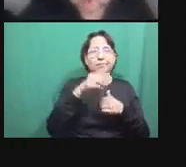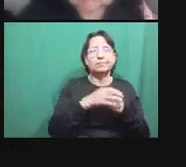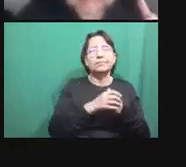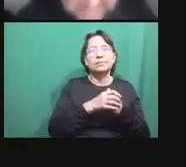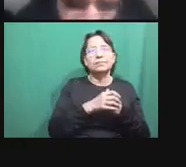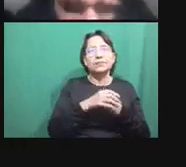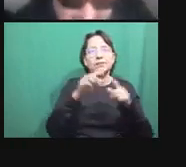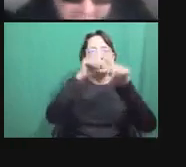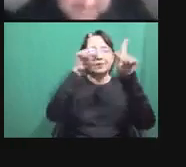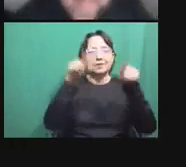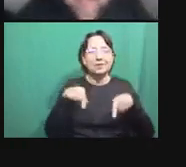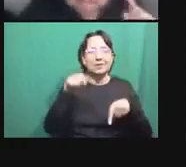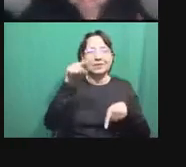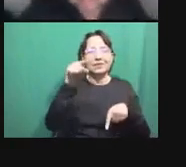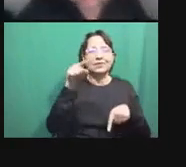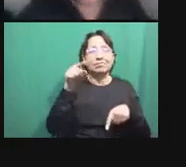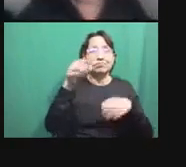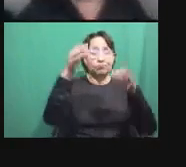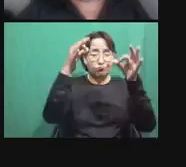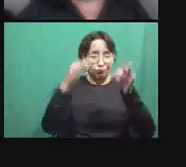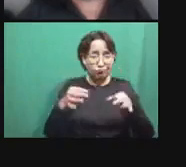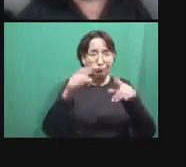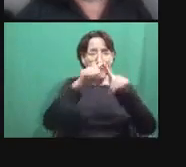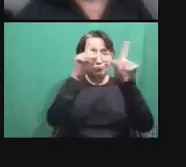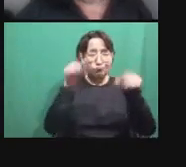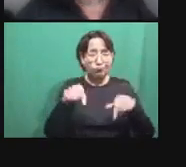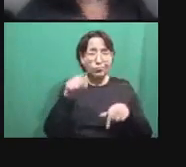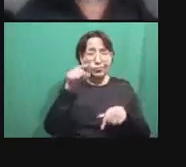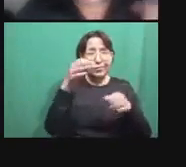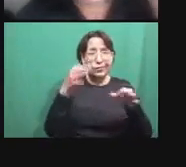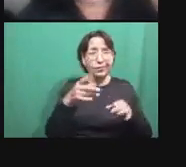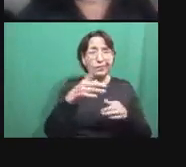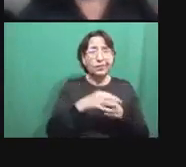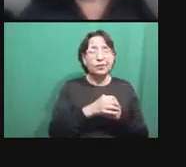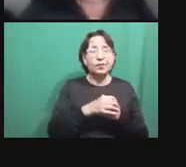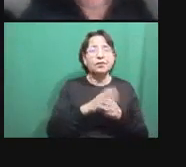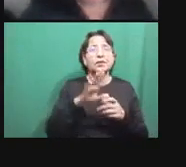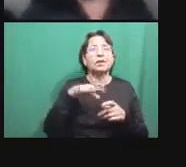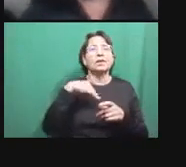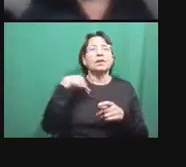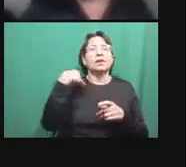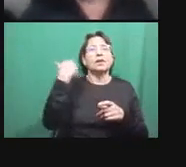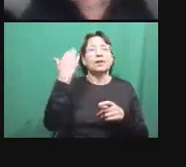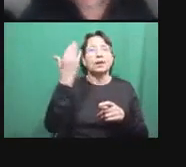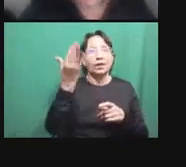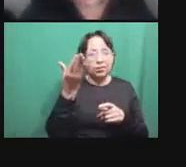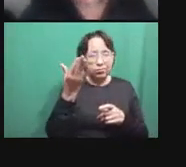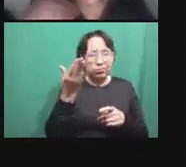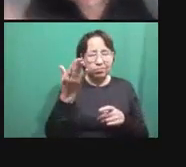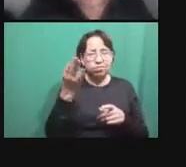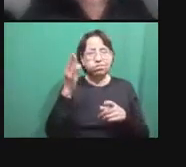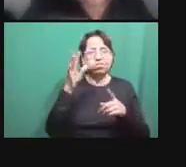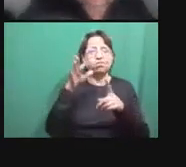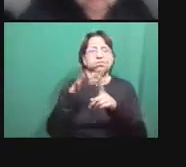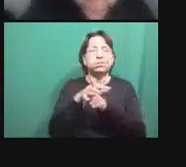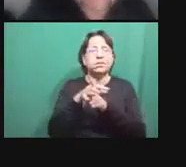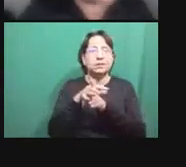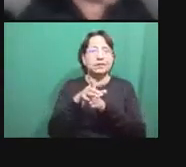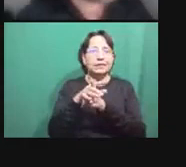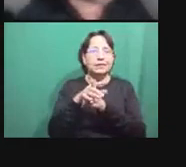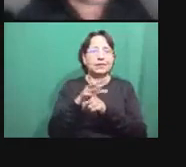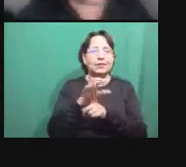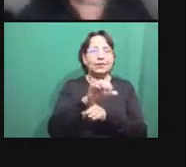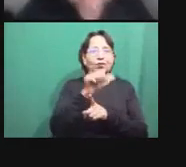desde lo oficial, desde el poder de lo oficial, y luego es interpelado justamente por estas otras